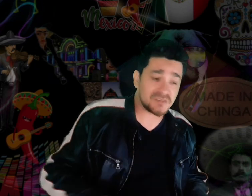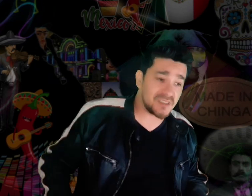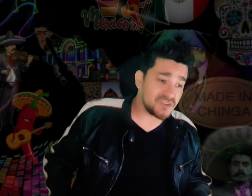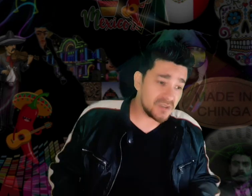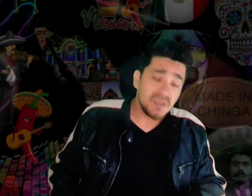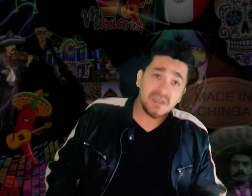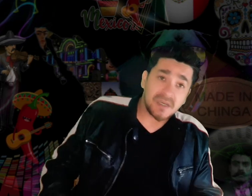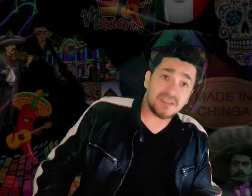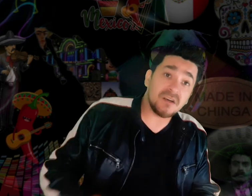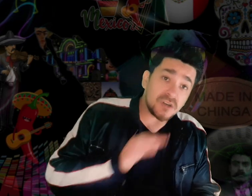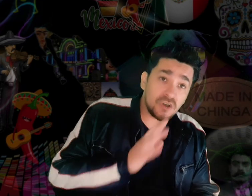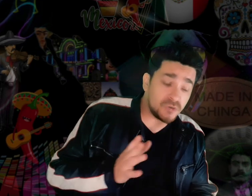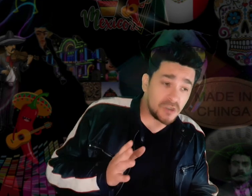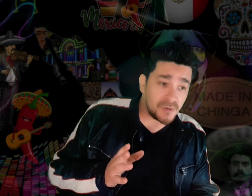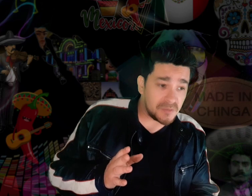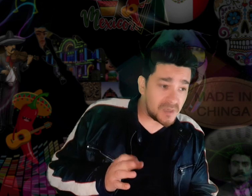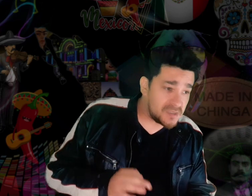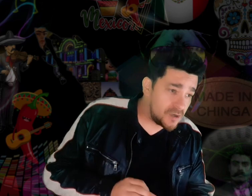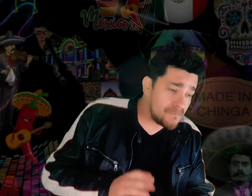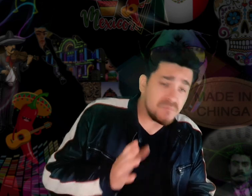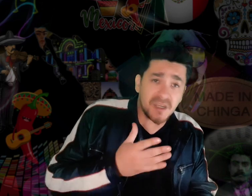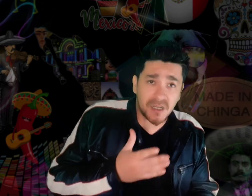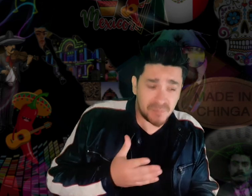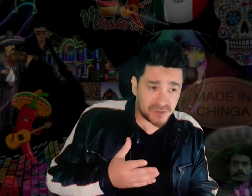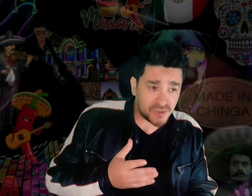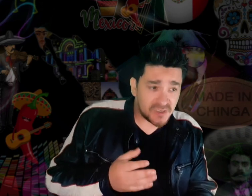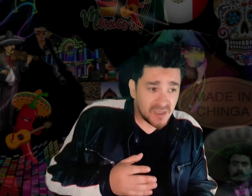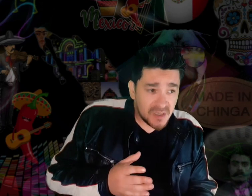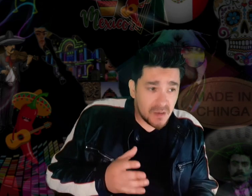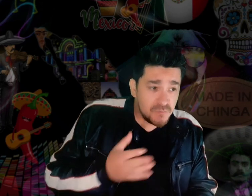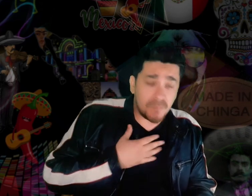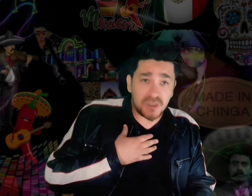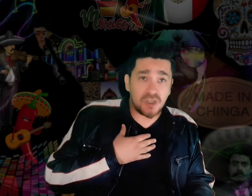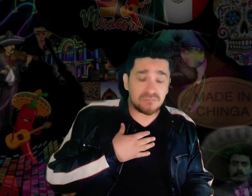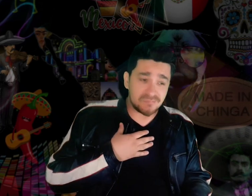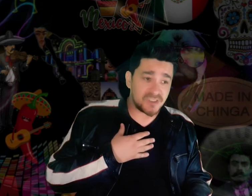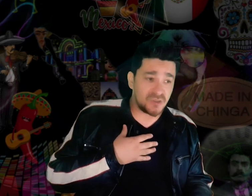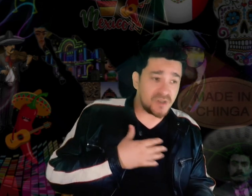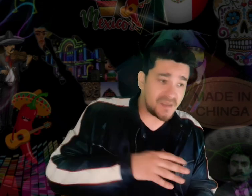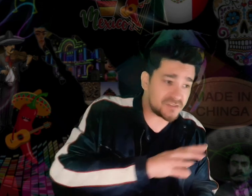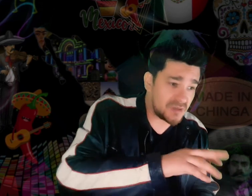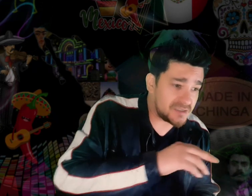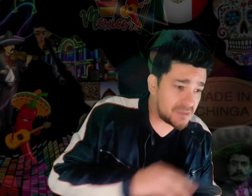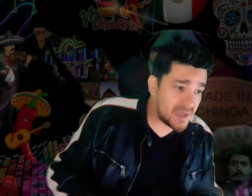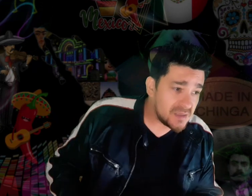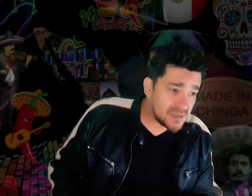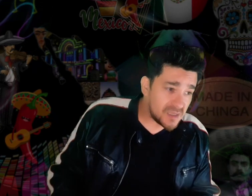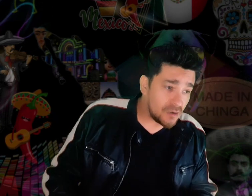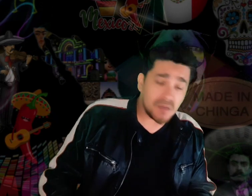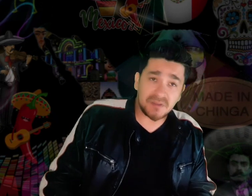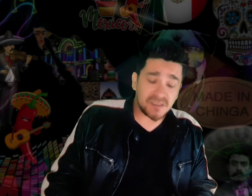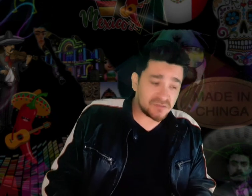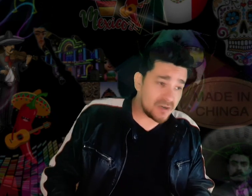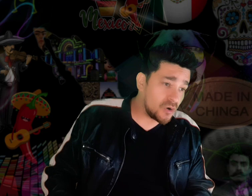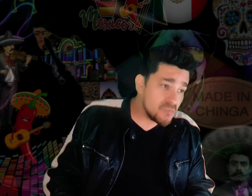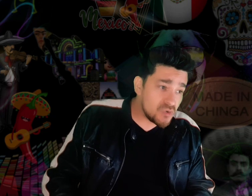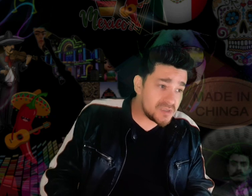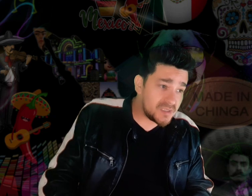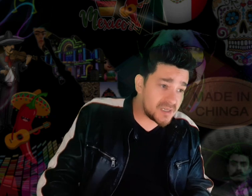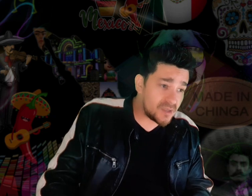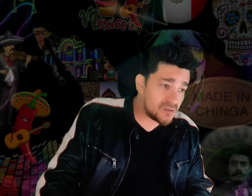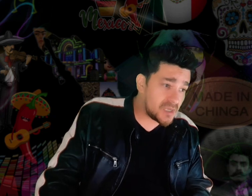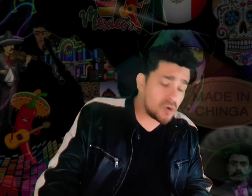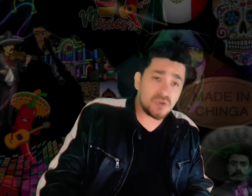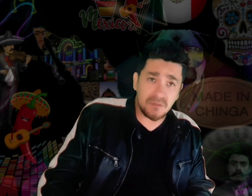hacer 100%. Gente, los quiero un montón, como siempre les digo, mis respetos, mi opinión, si tengo que dar sobre el tema, obviamente es algo